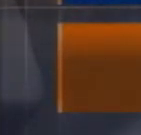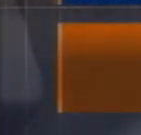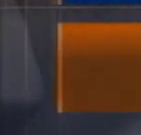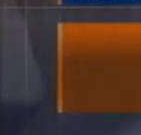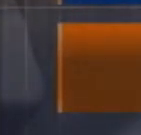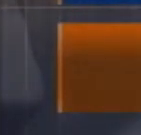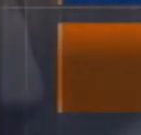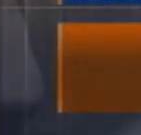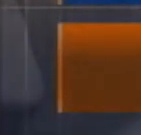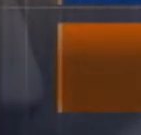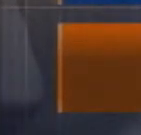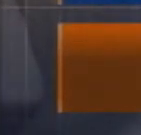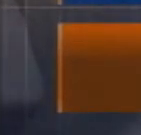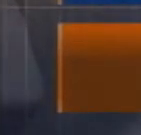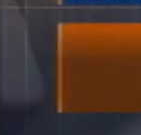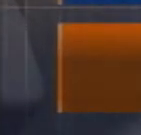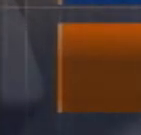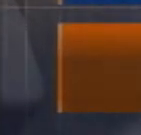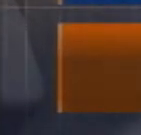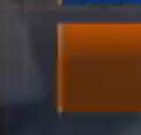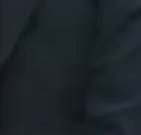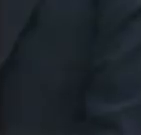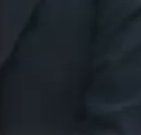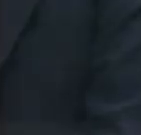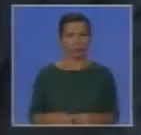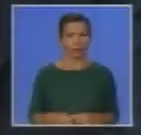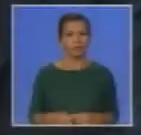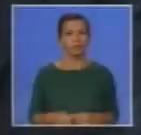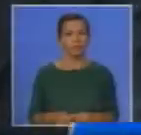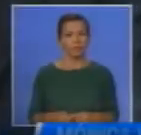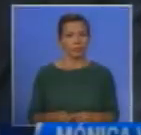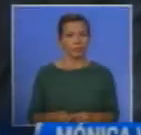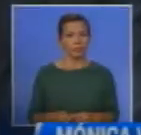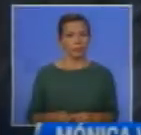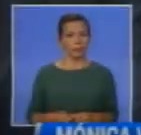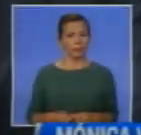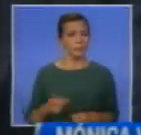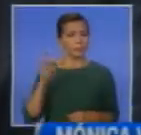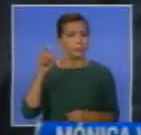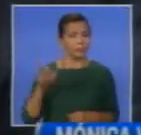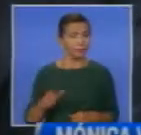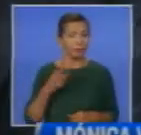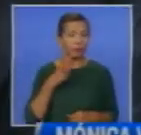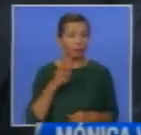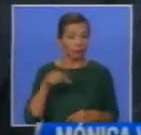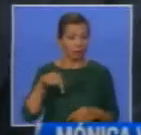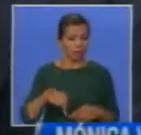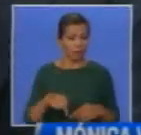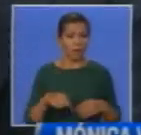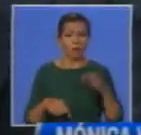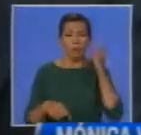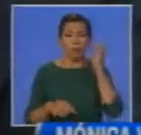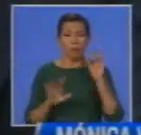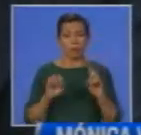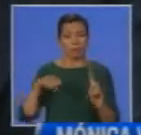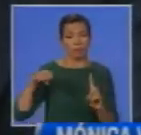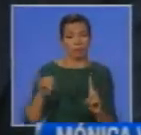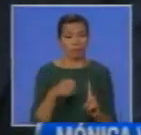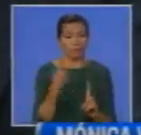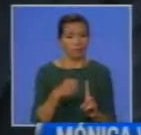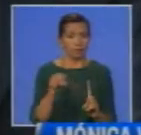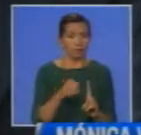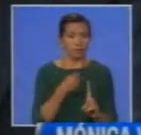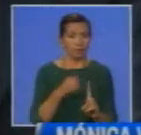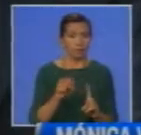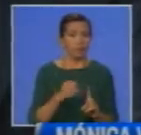estas mujeres que hoy son víctimas de violencia en el Ecuador. La violencia de género es un mal sistemático y que se sufre mayormente en